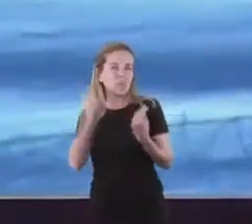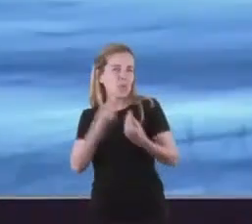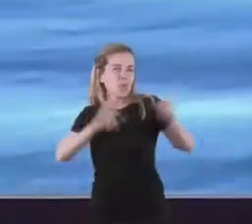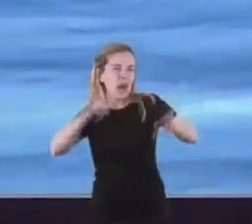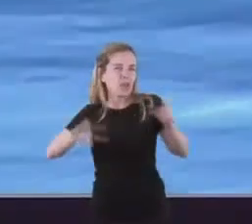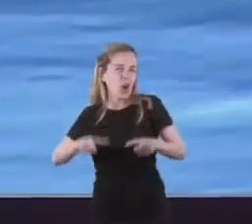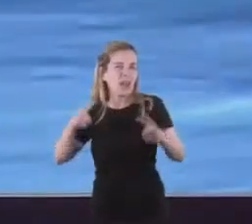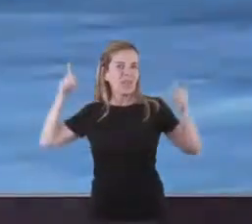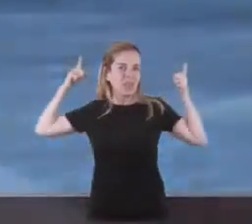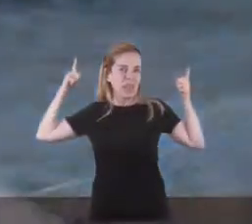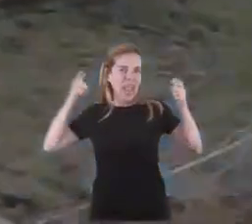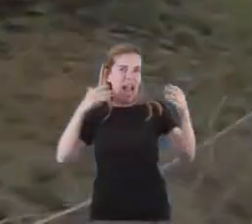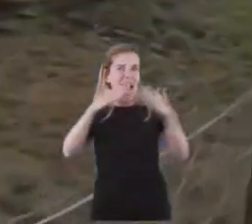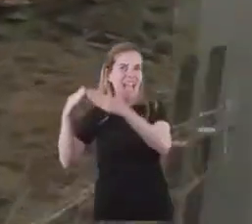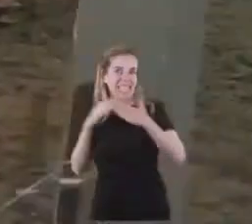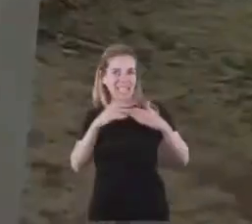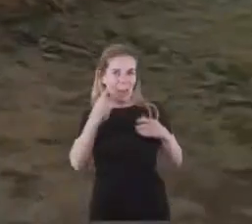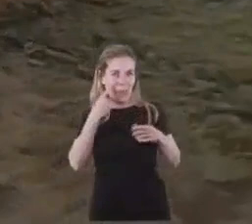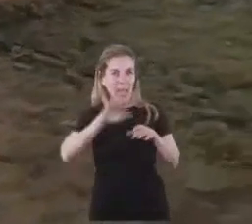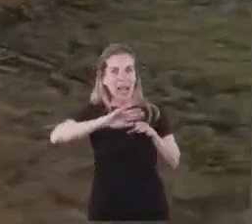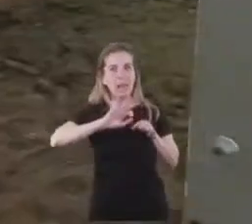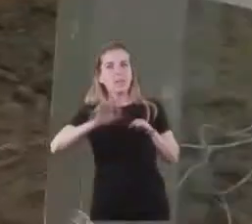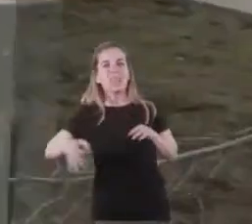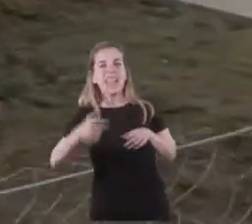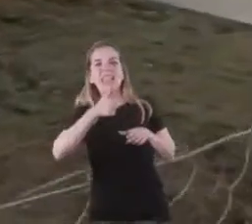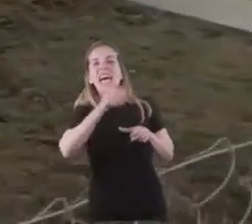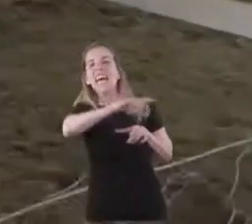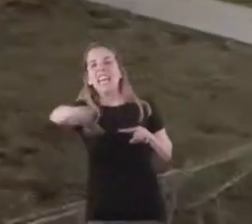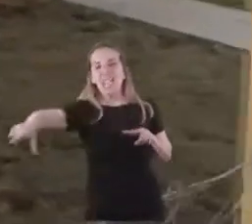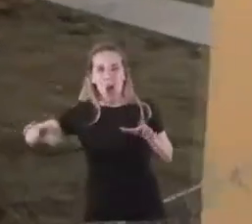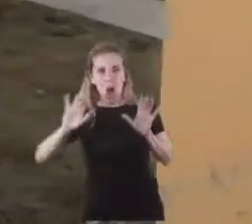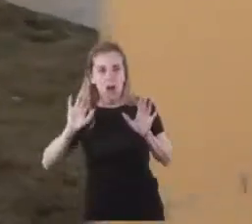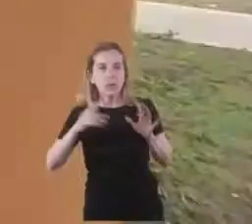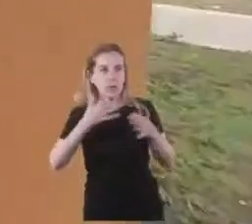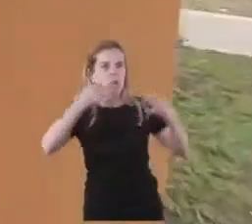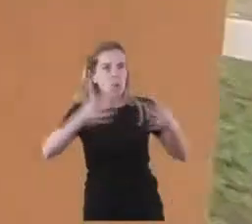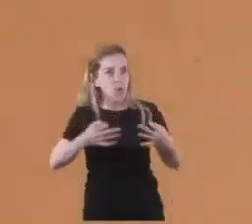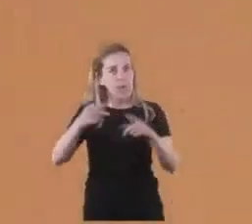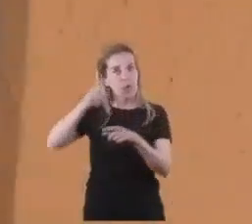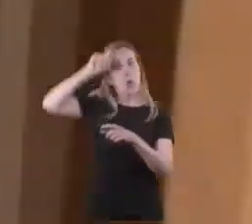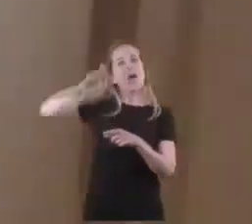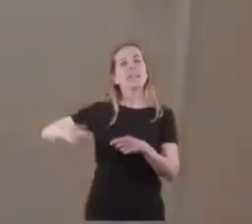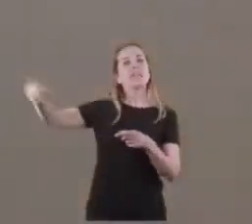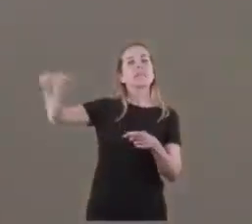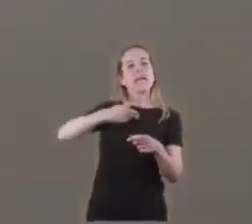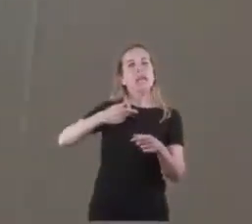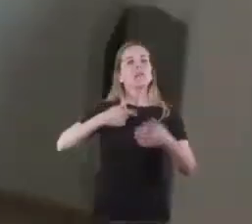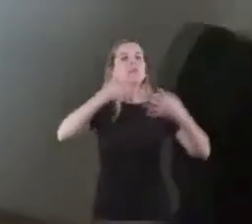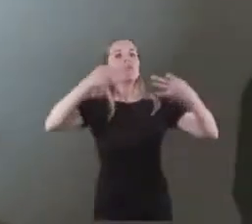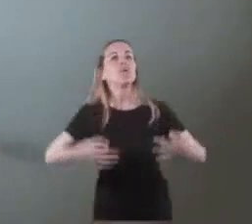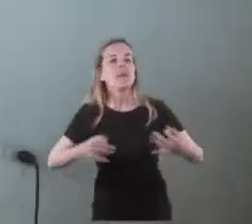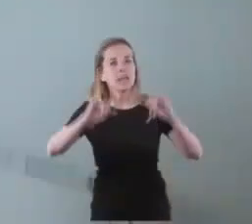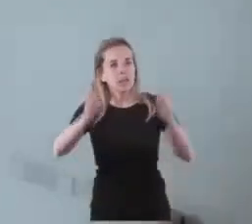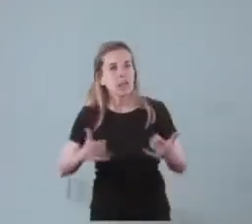cuenca del Riachuelo. Y por eso lo estamos cumpliendo con esa manda y felices de